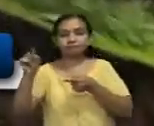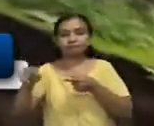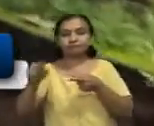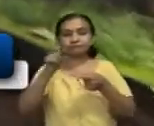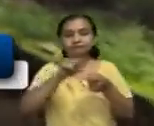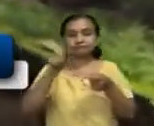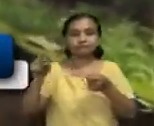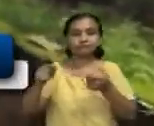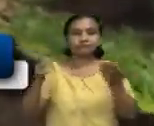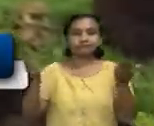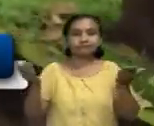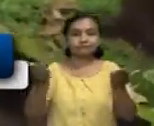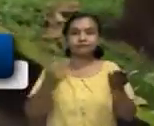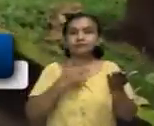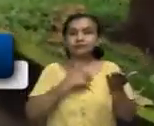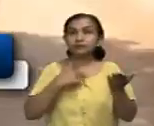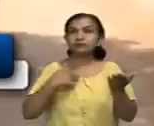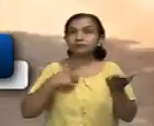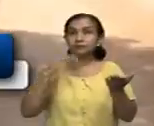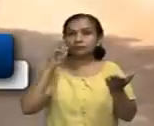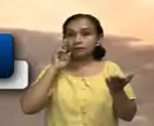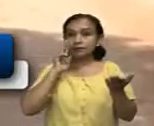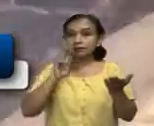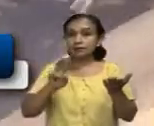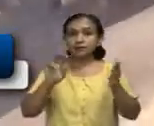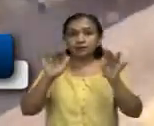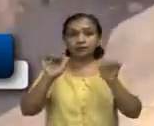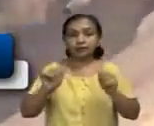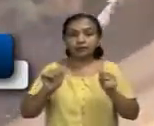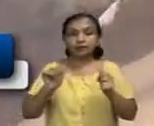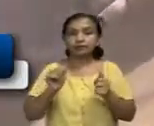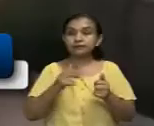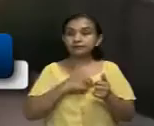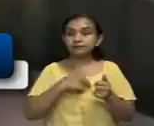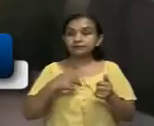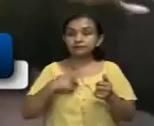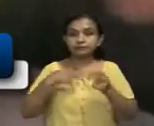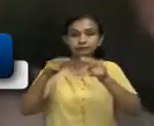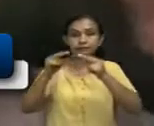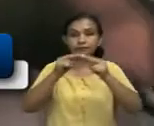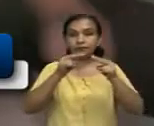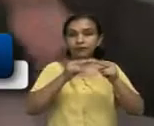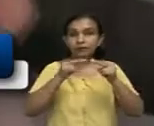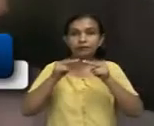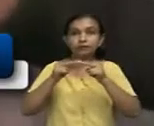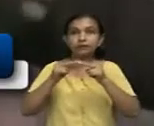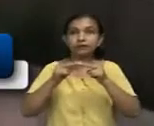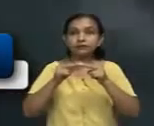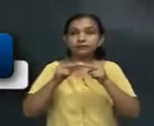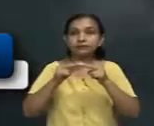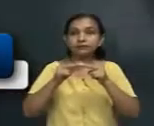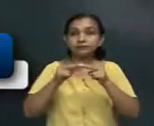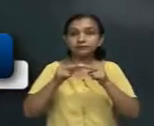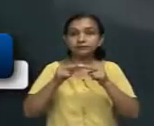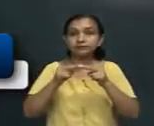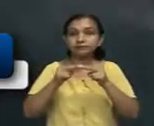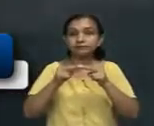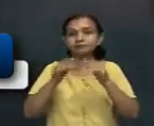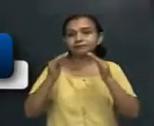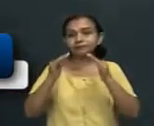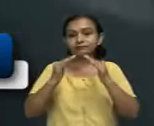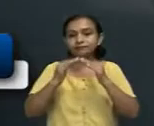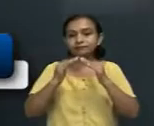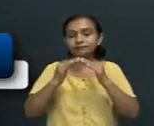puertas. Se ha visto casos y hemos comenzado a hacer articulaciones con los... Normalmente los residenciales tienen como